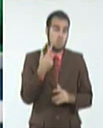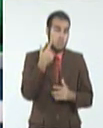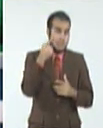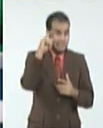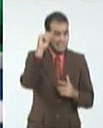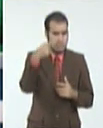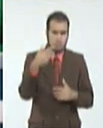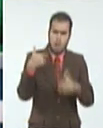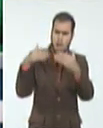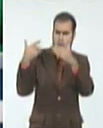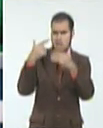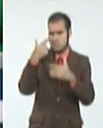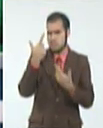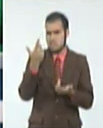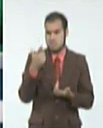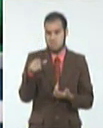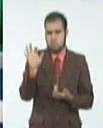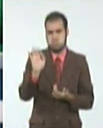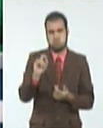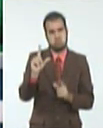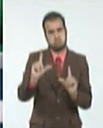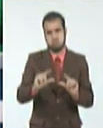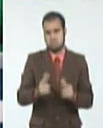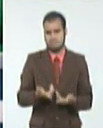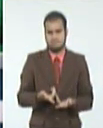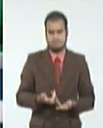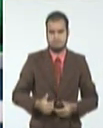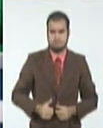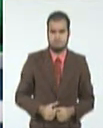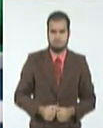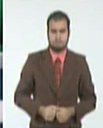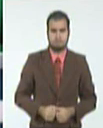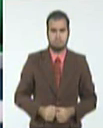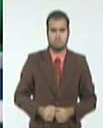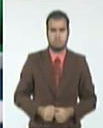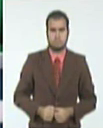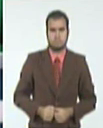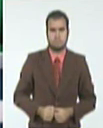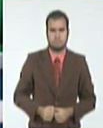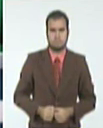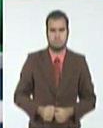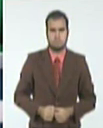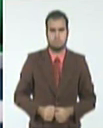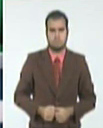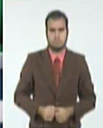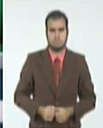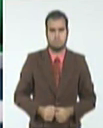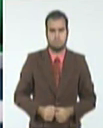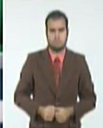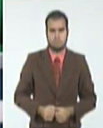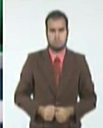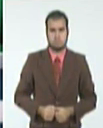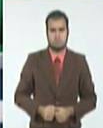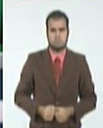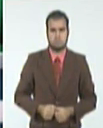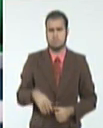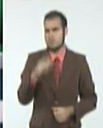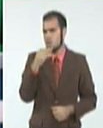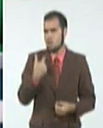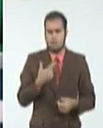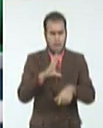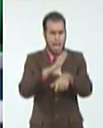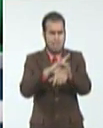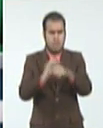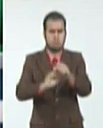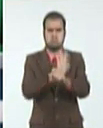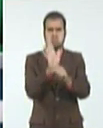es un % bajo. Con el comportamiento del virus de las variantes